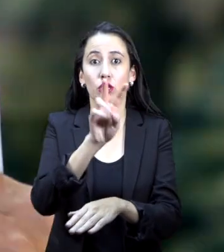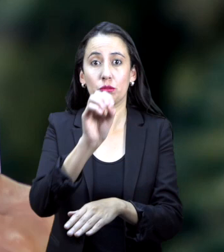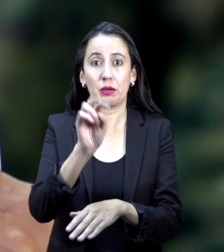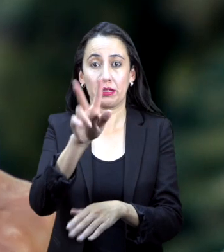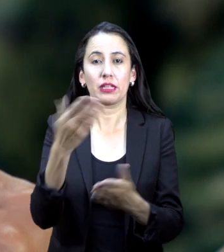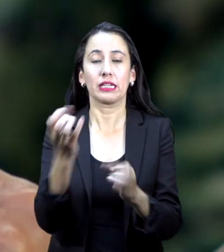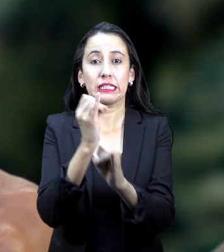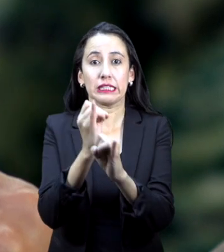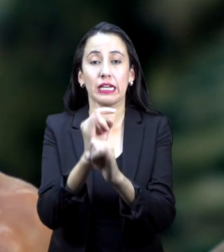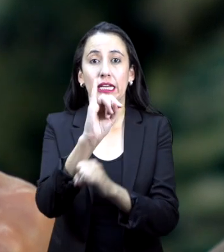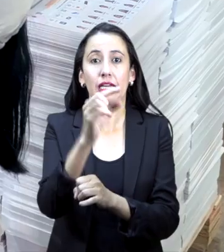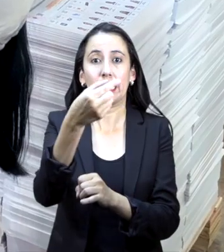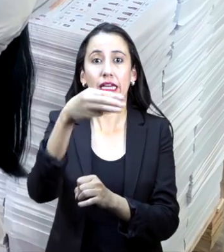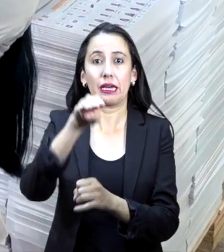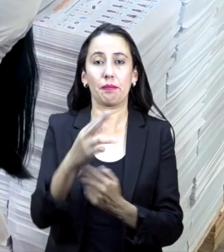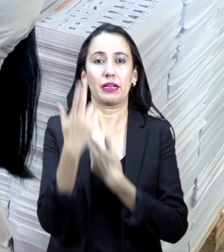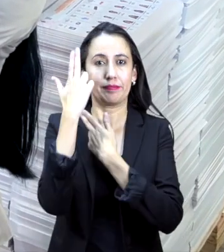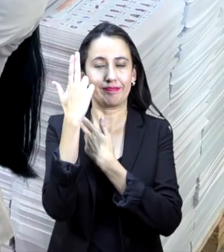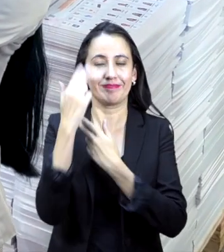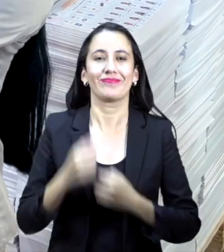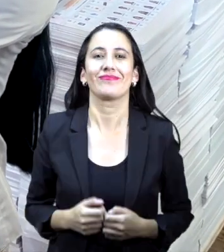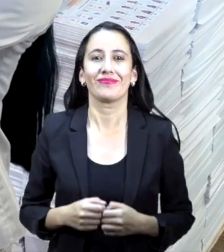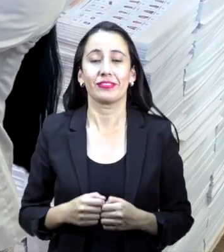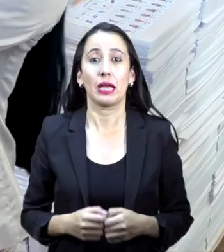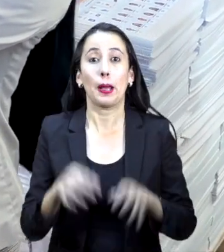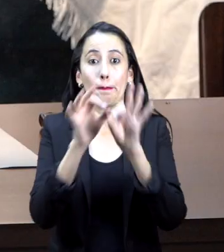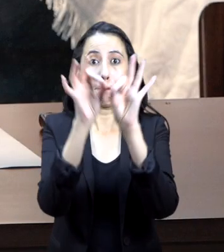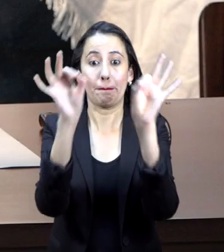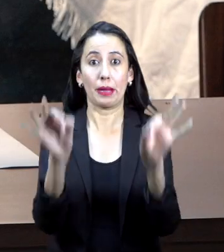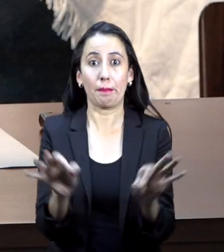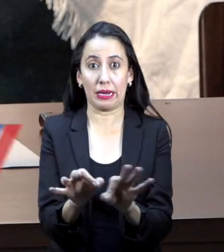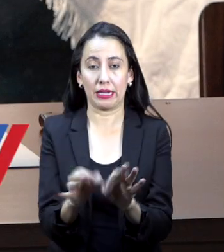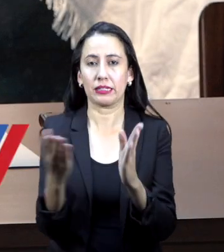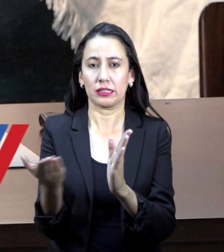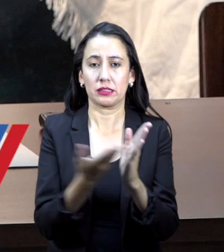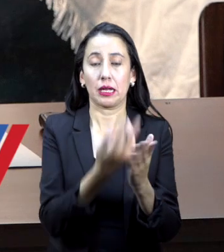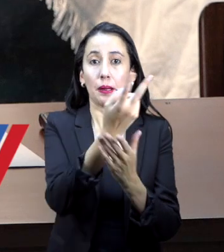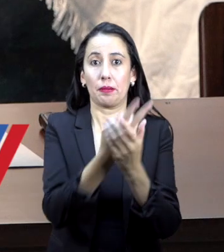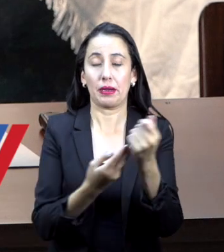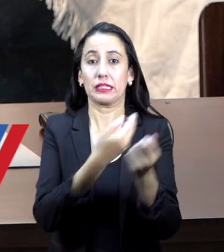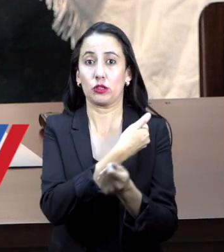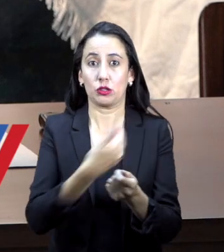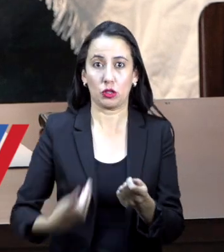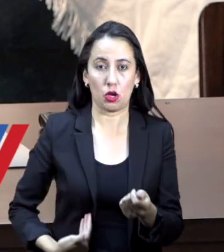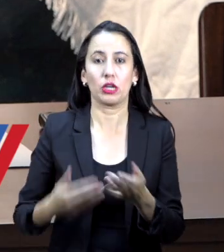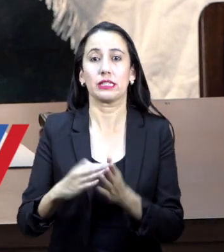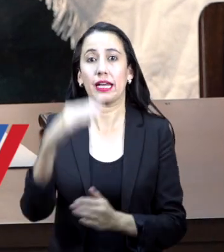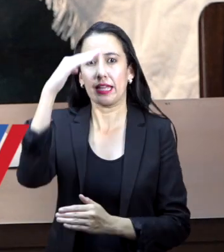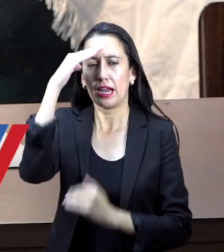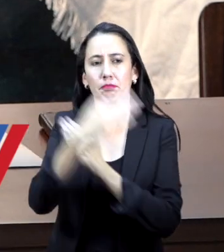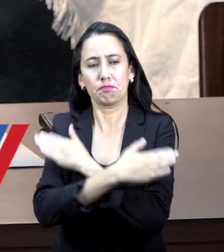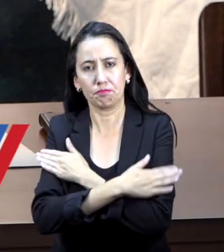anticipadas 2023 en el Instituto Geográfico Militar IGM. Las papeletas correspondientes a los binomios presidenciales,